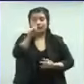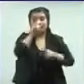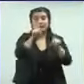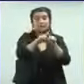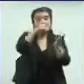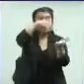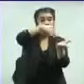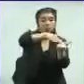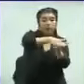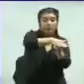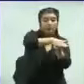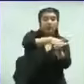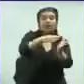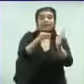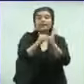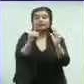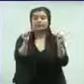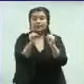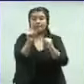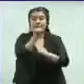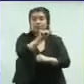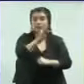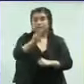Quetzaltenango, y